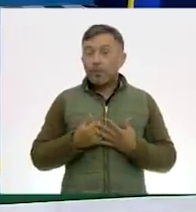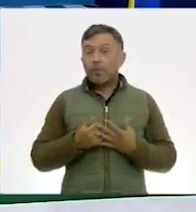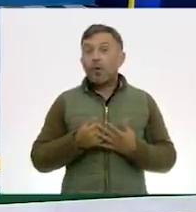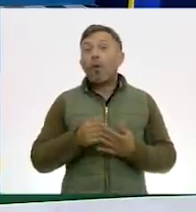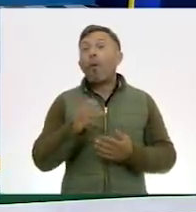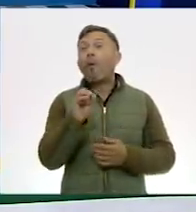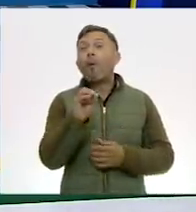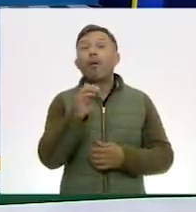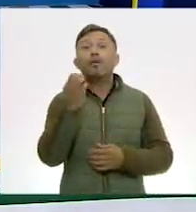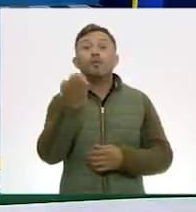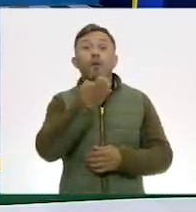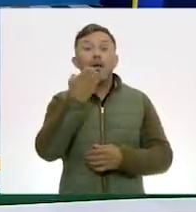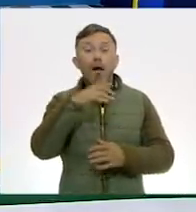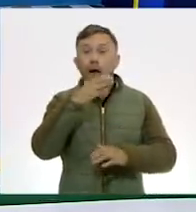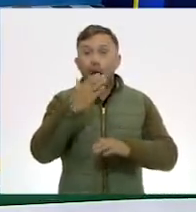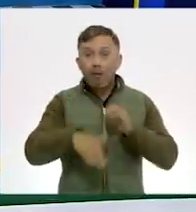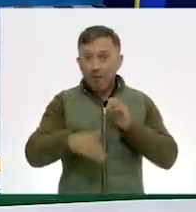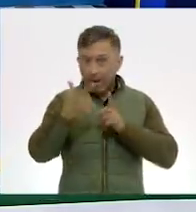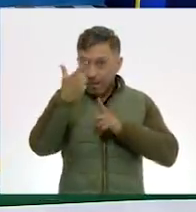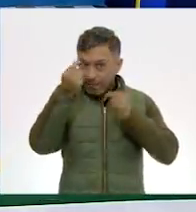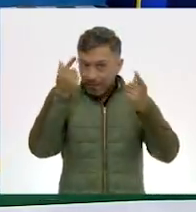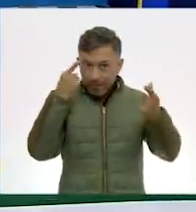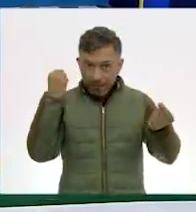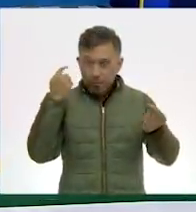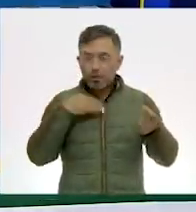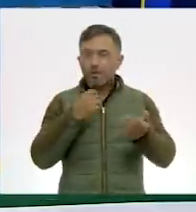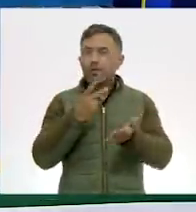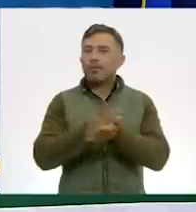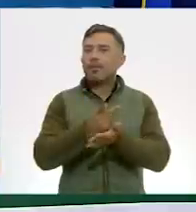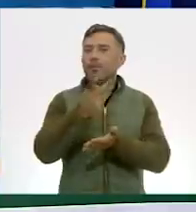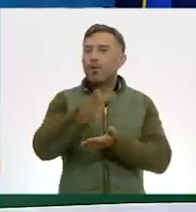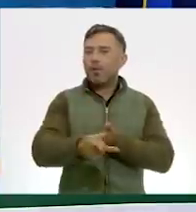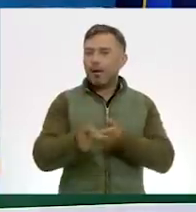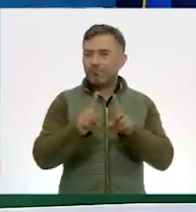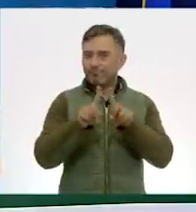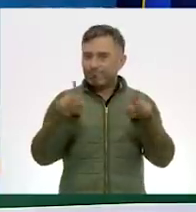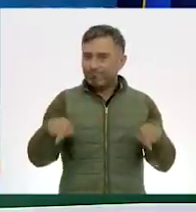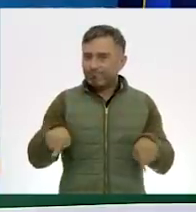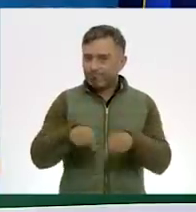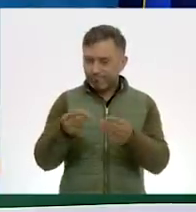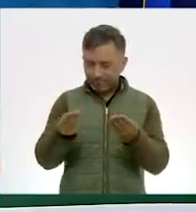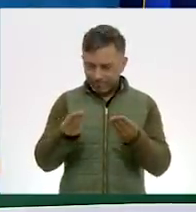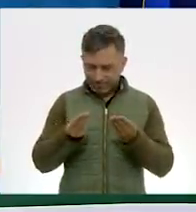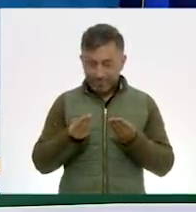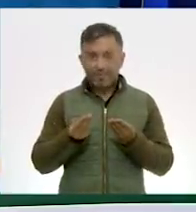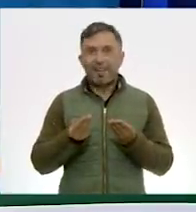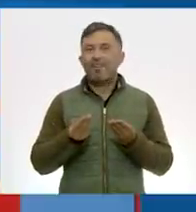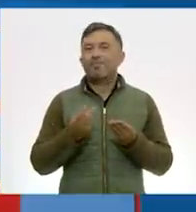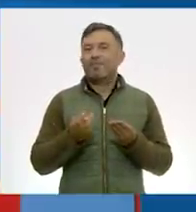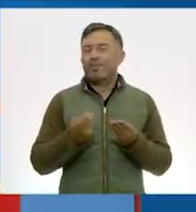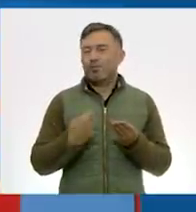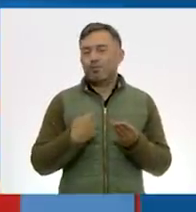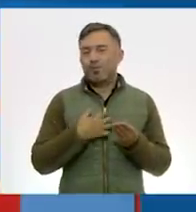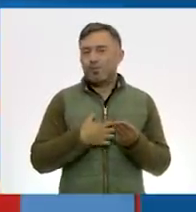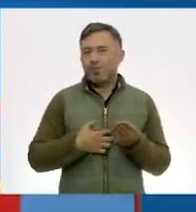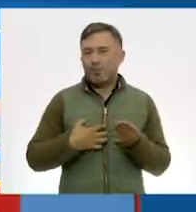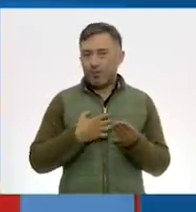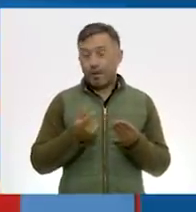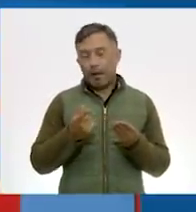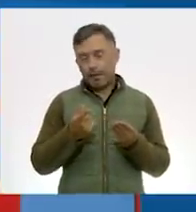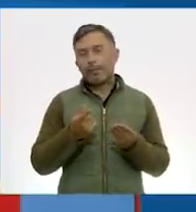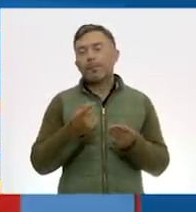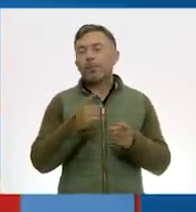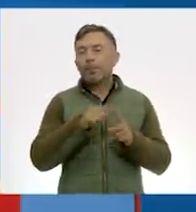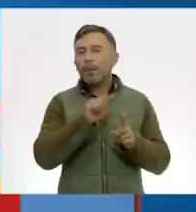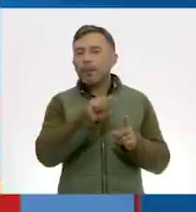ciclo escolar también y todo eso se vuelve en una fuente muy importante de información que sin duda alguna